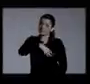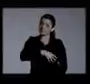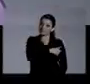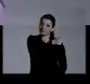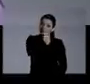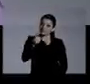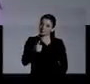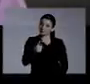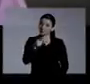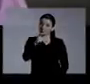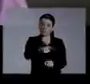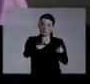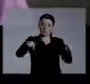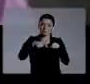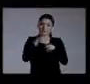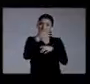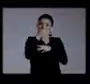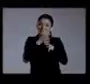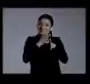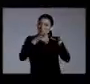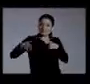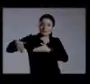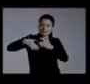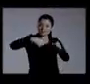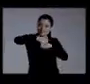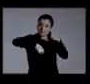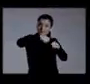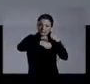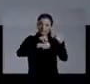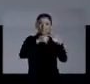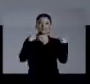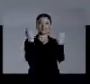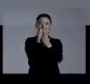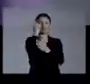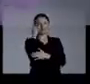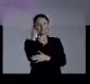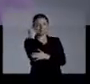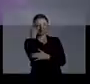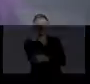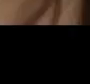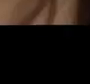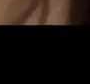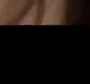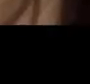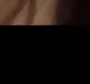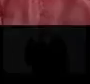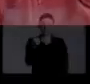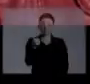Un Chile de todos es uno con más áreas verdes, ciclovías y entornos más amables.